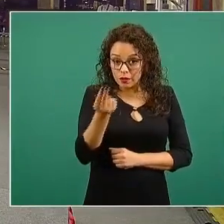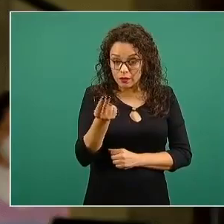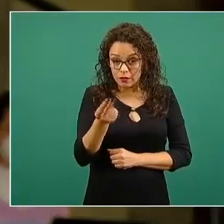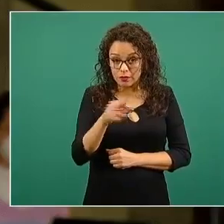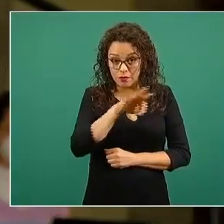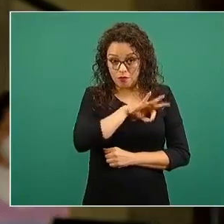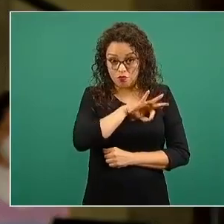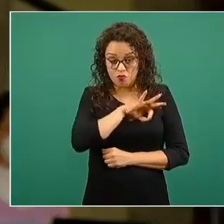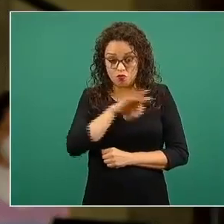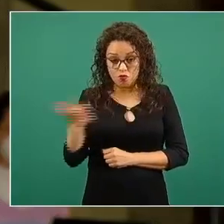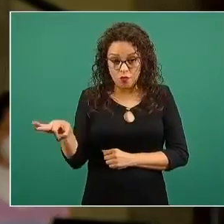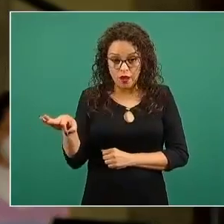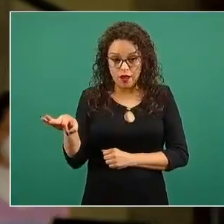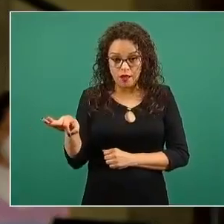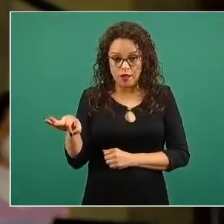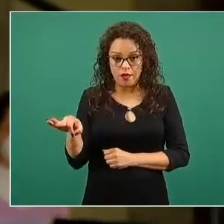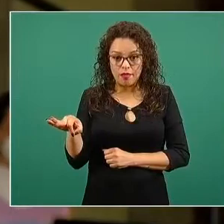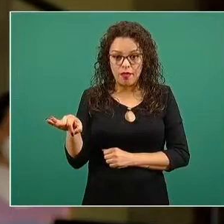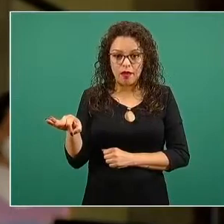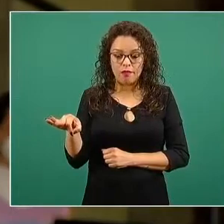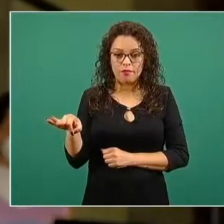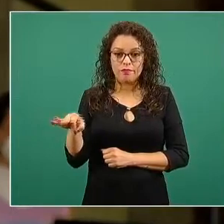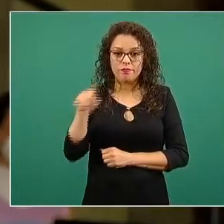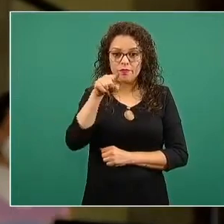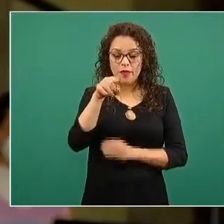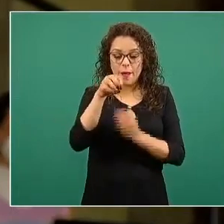podrían incluir en su presentación